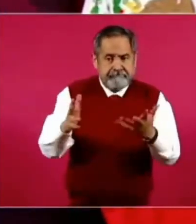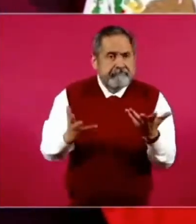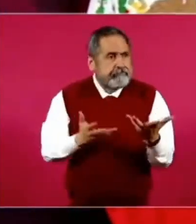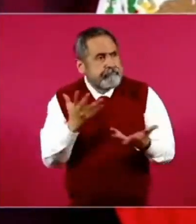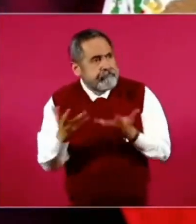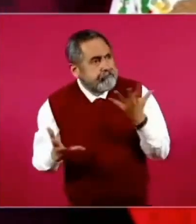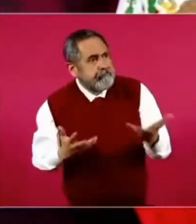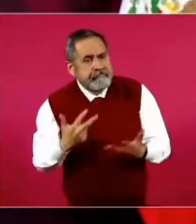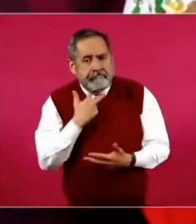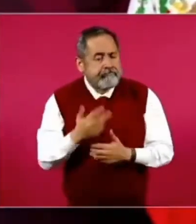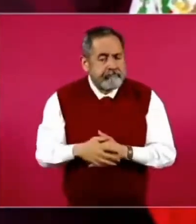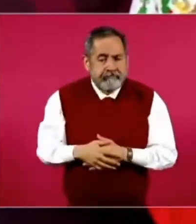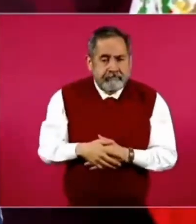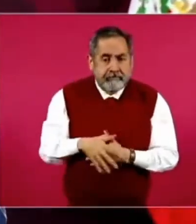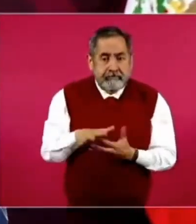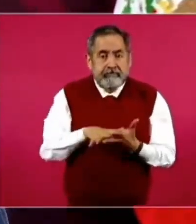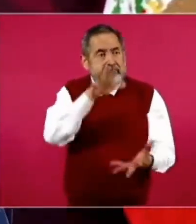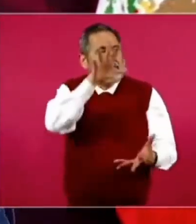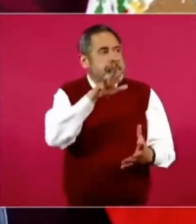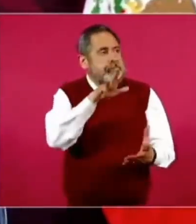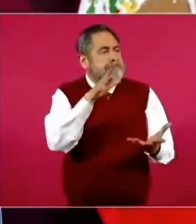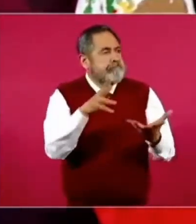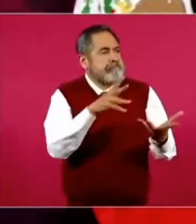Y la mayoría se va